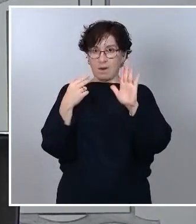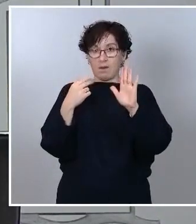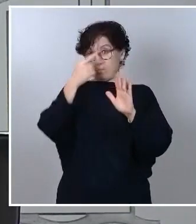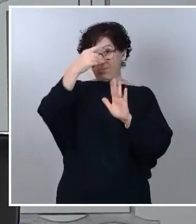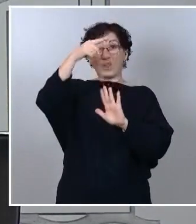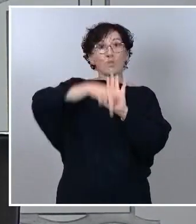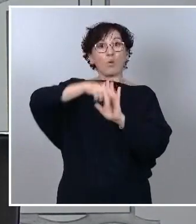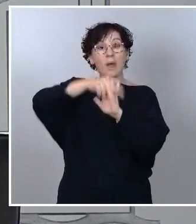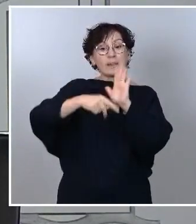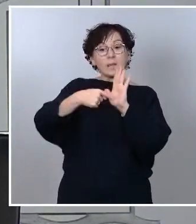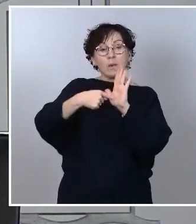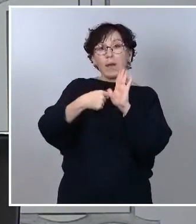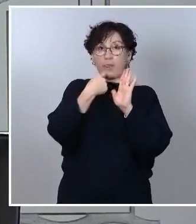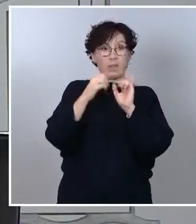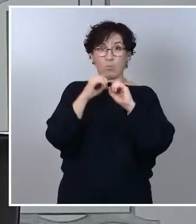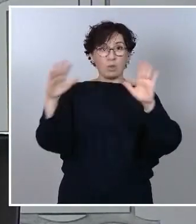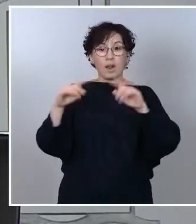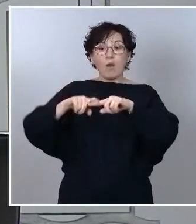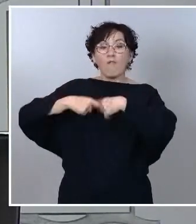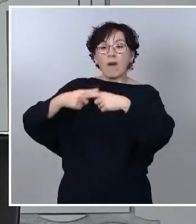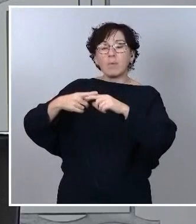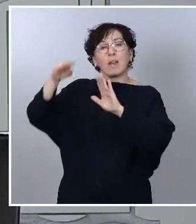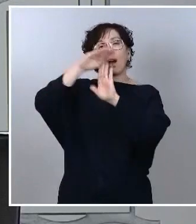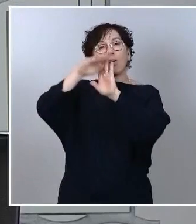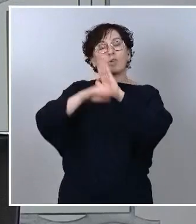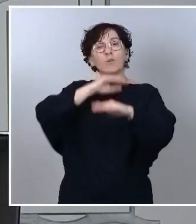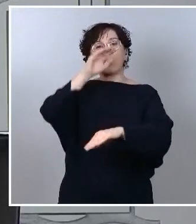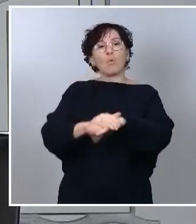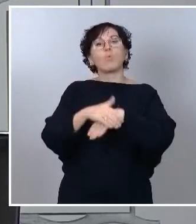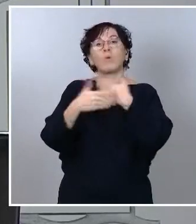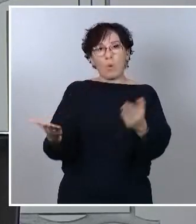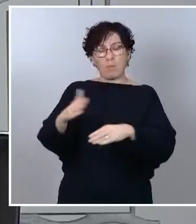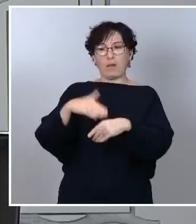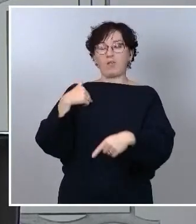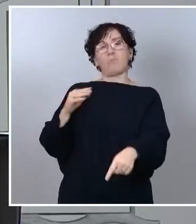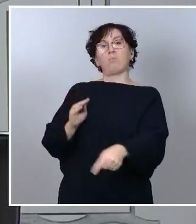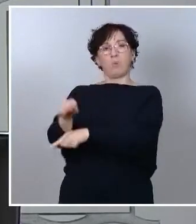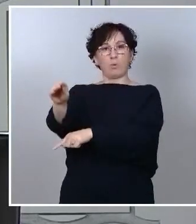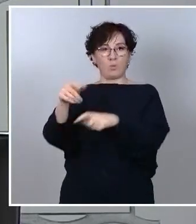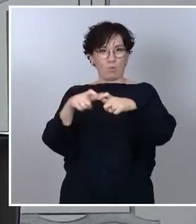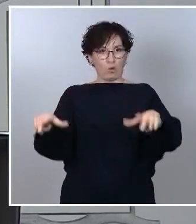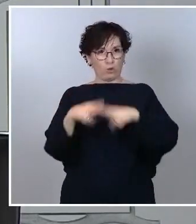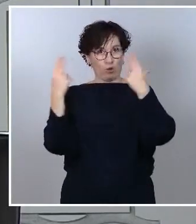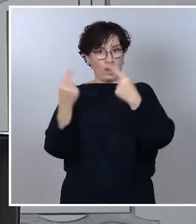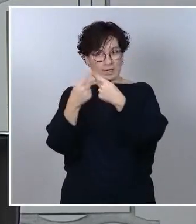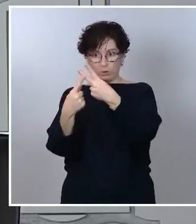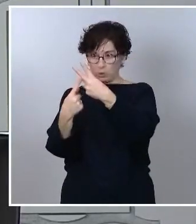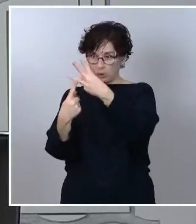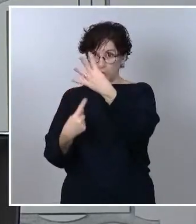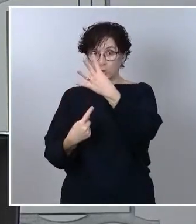tiene que cumplir la familia para ser tributarias del bono social pues bien se amplía si me permiten esta disposición